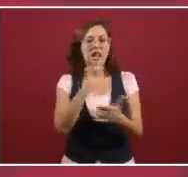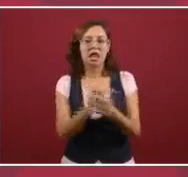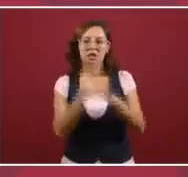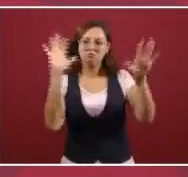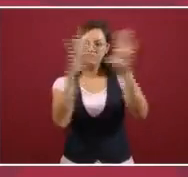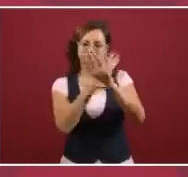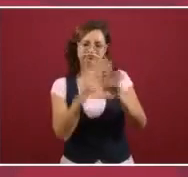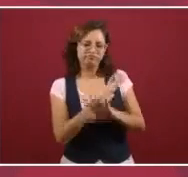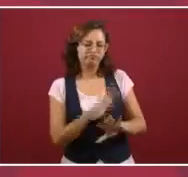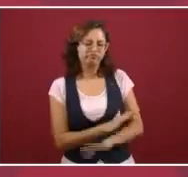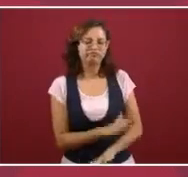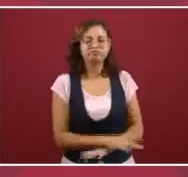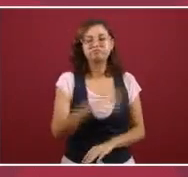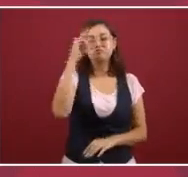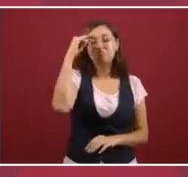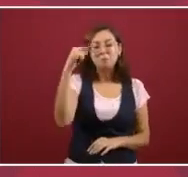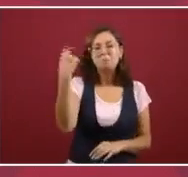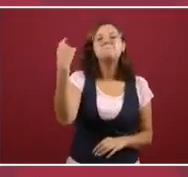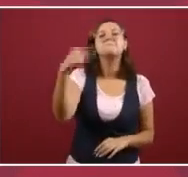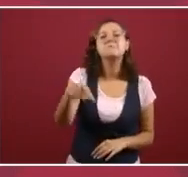para